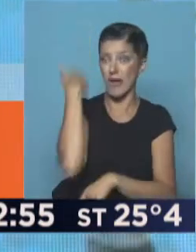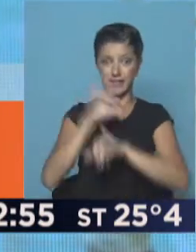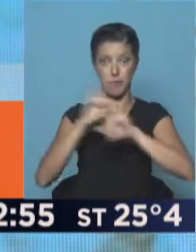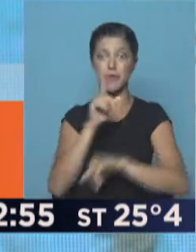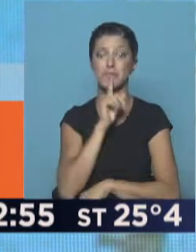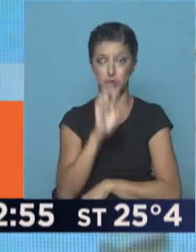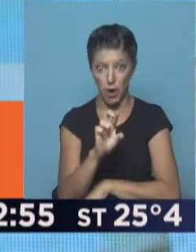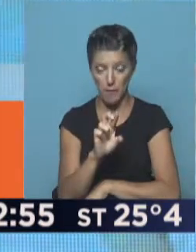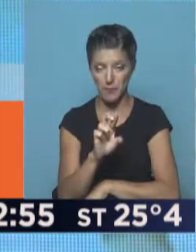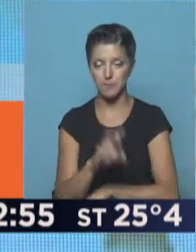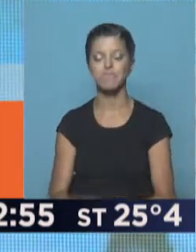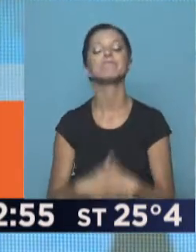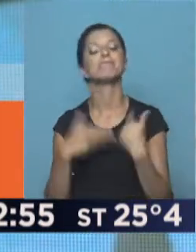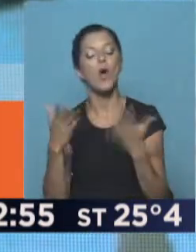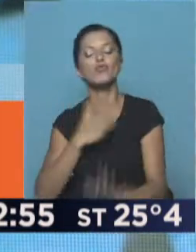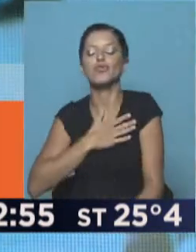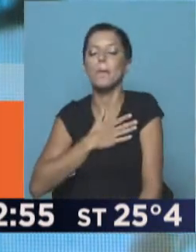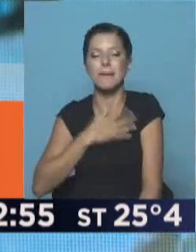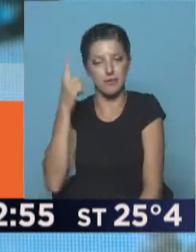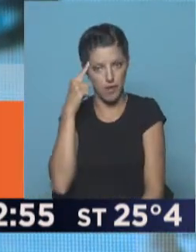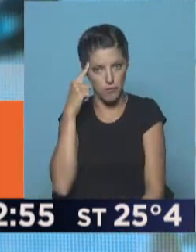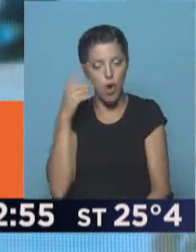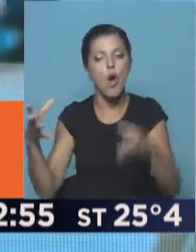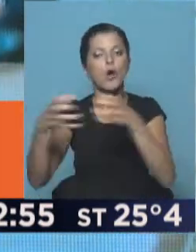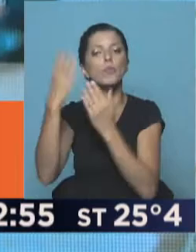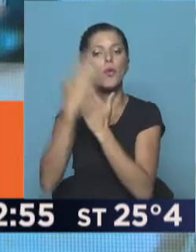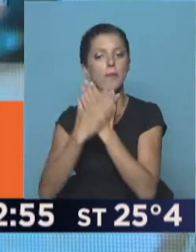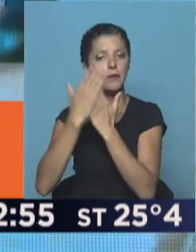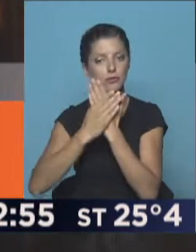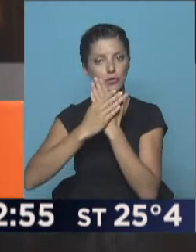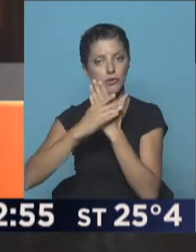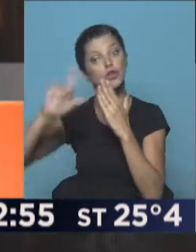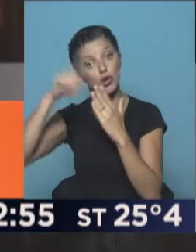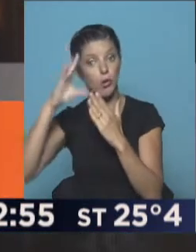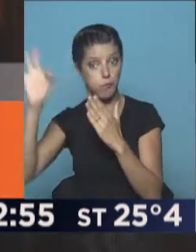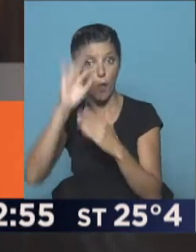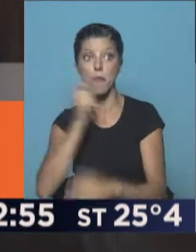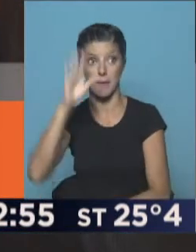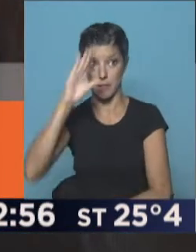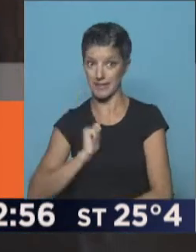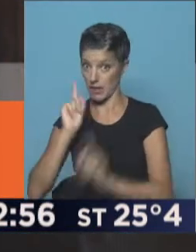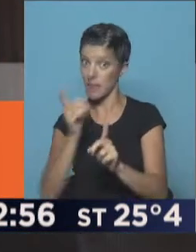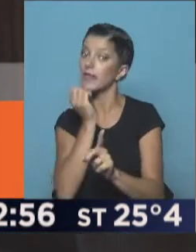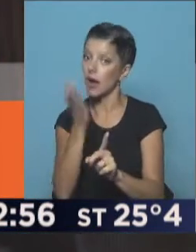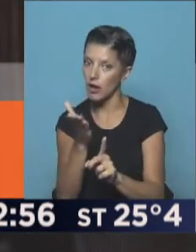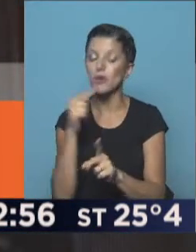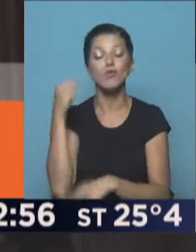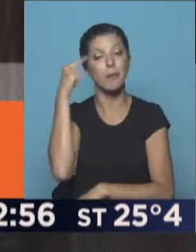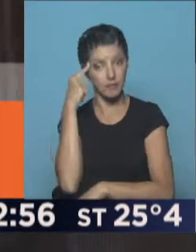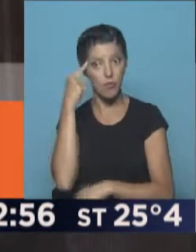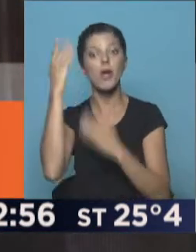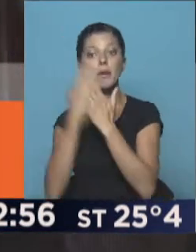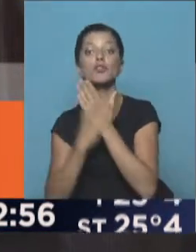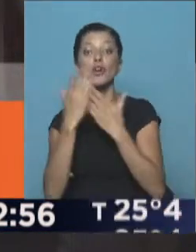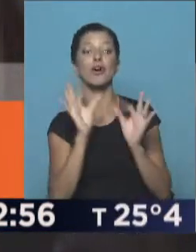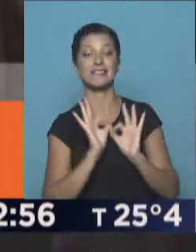la pregunta es si el gabinete, porque también hubo otros que declararon, entre otros los militares, si el gabinete no terminará salvando a